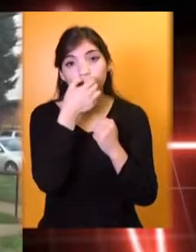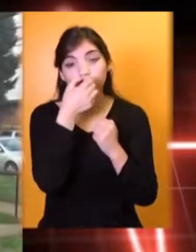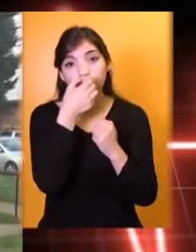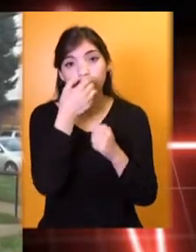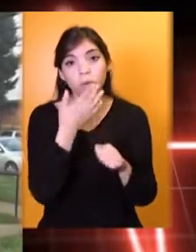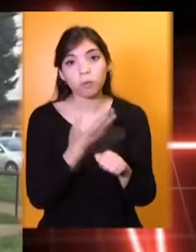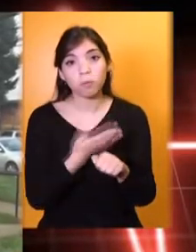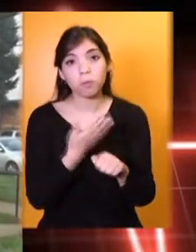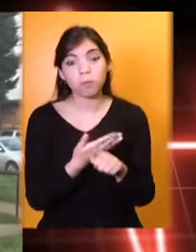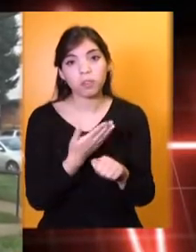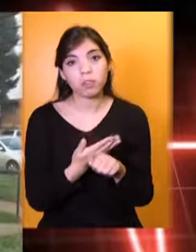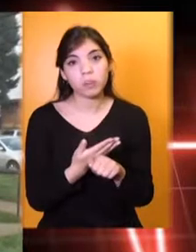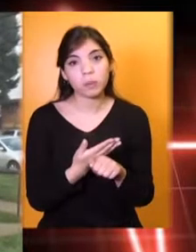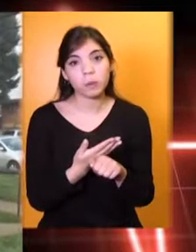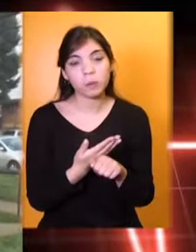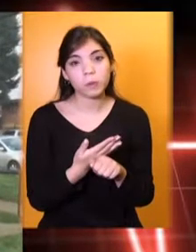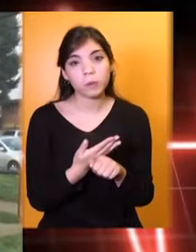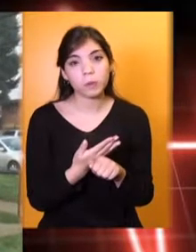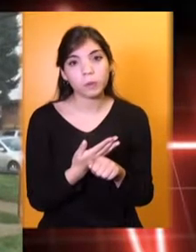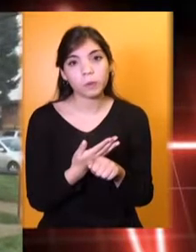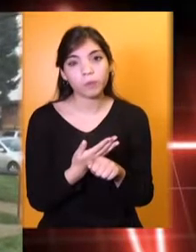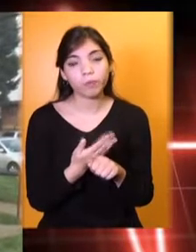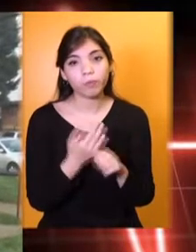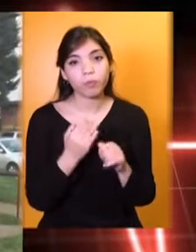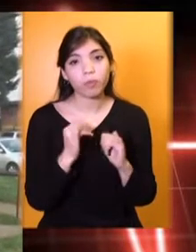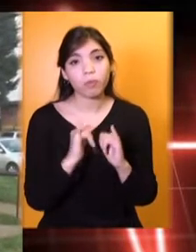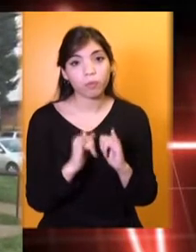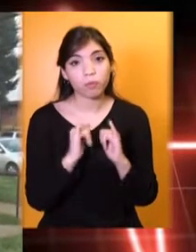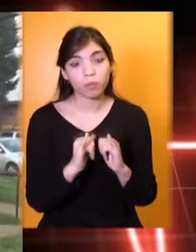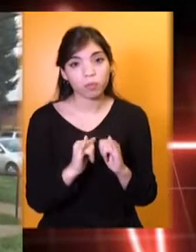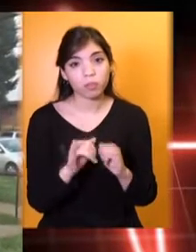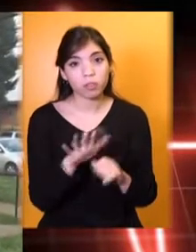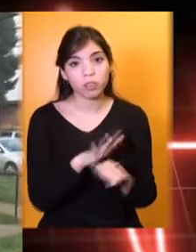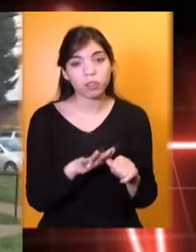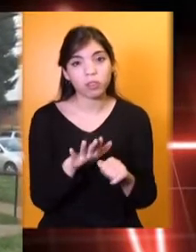esta brigada, hasta la Feria Ganadera Osorno, que está en Ovejería Abajo.